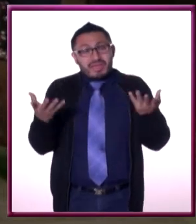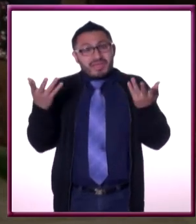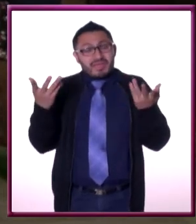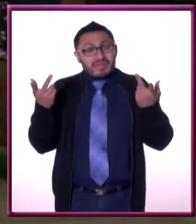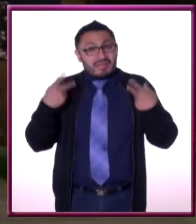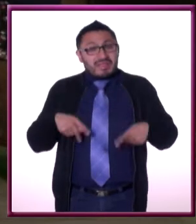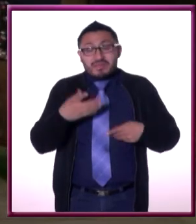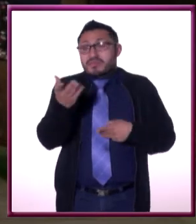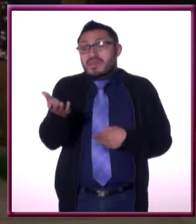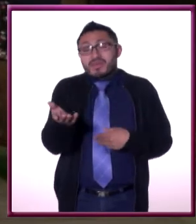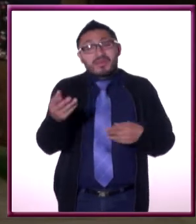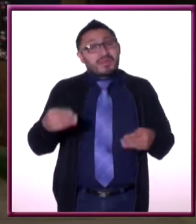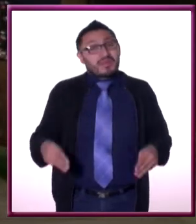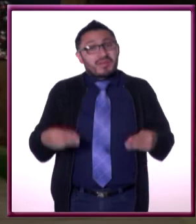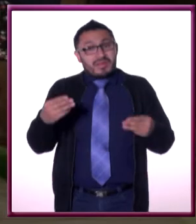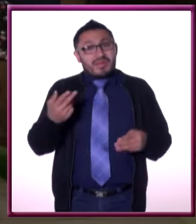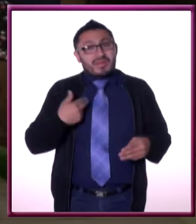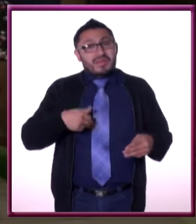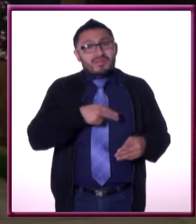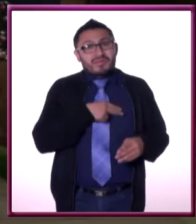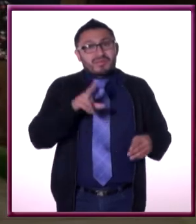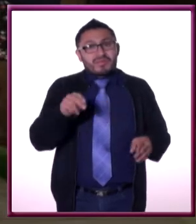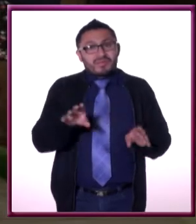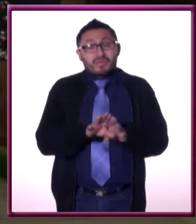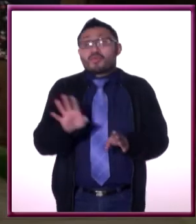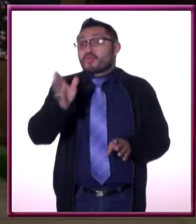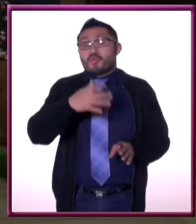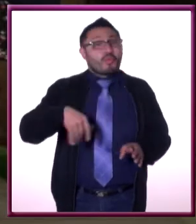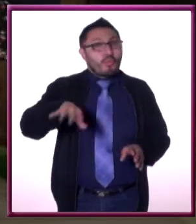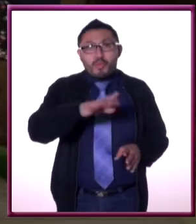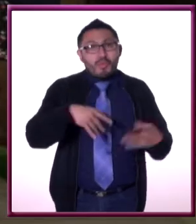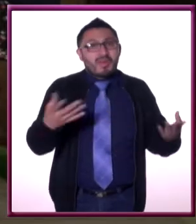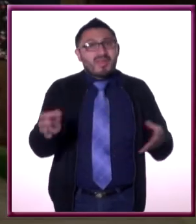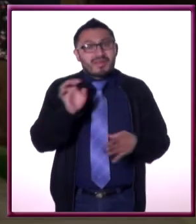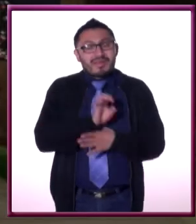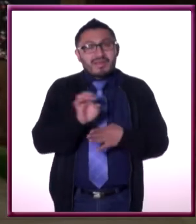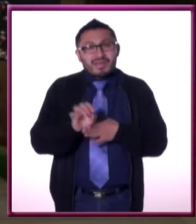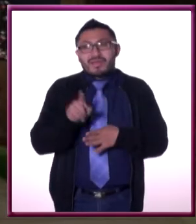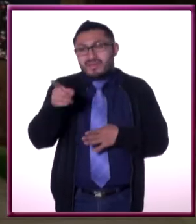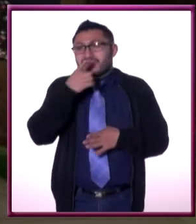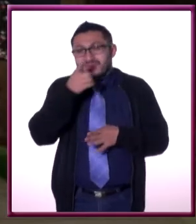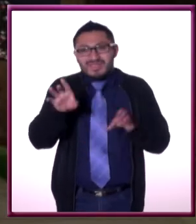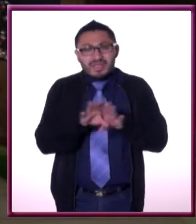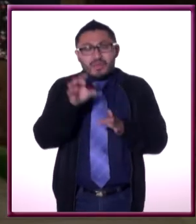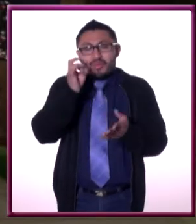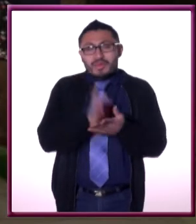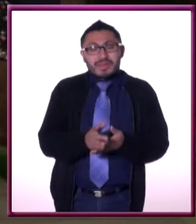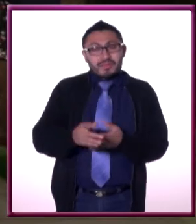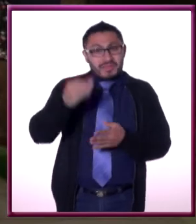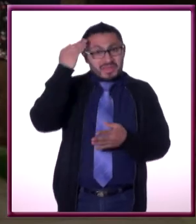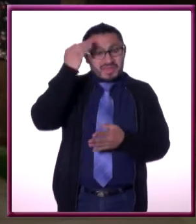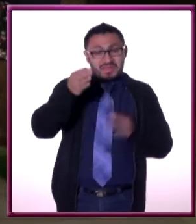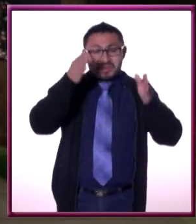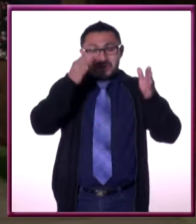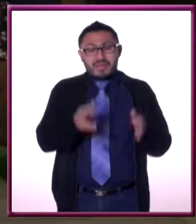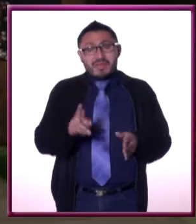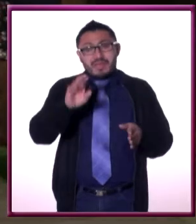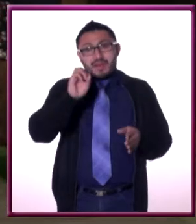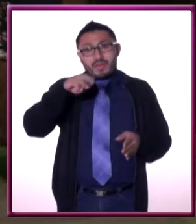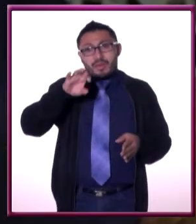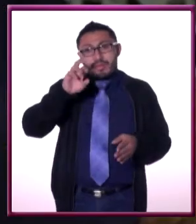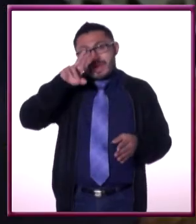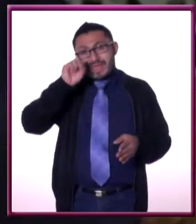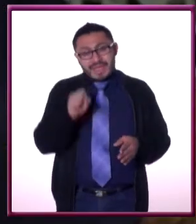gente está demandando, y dejamos de lado este tipo de cosas que, pues bien lo decía, solamente en temporada estamos consumiendo romeritos